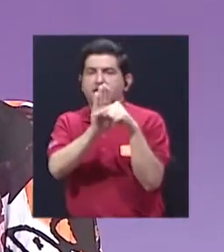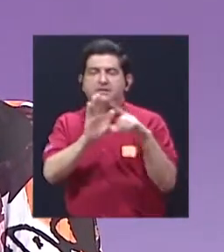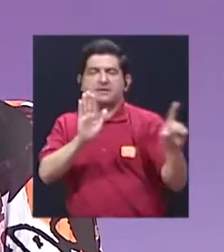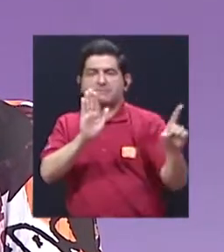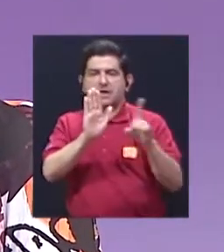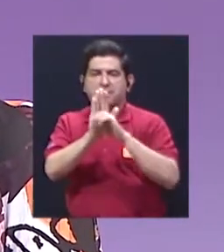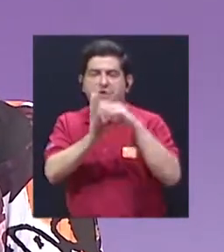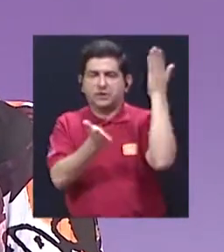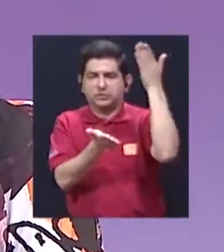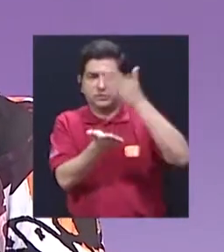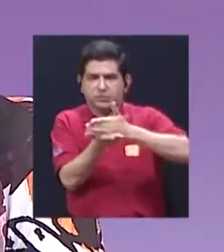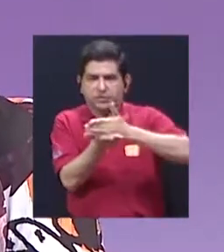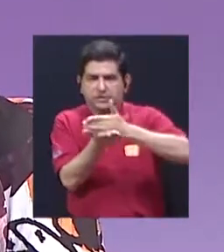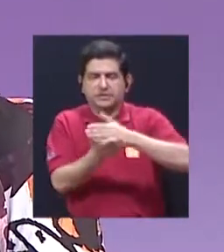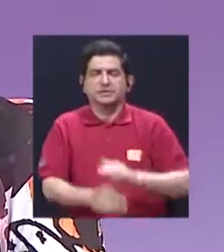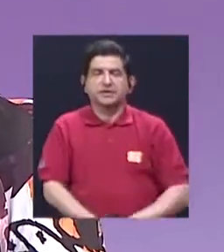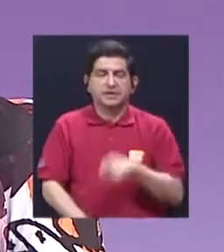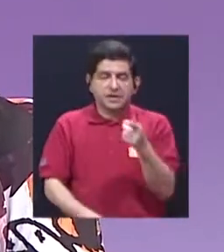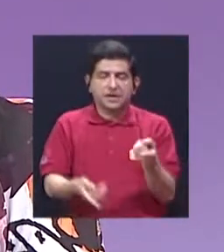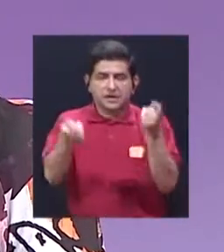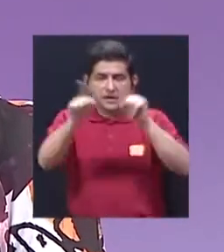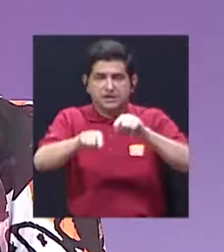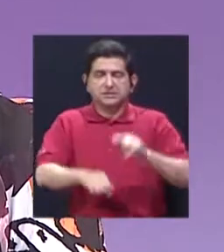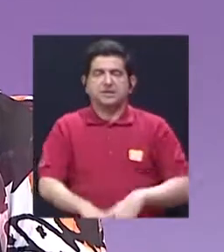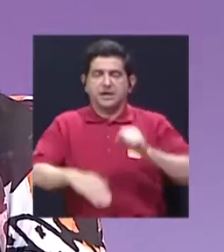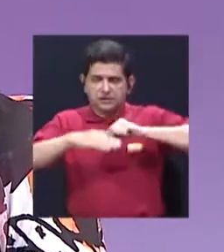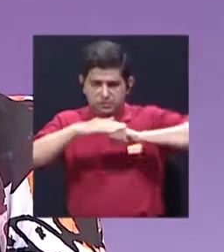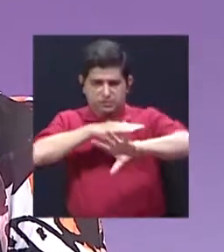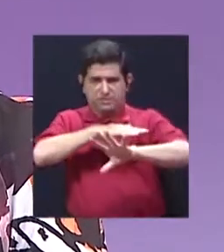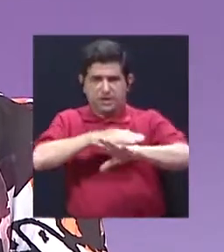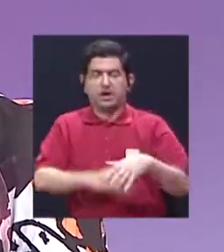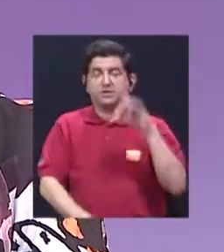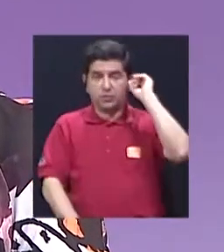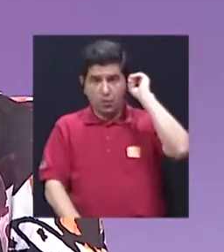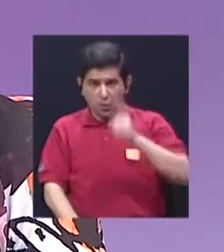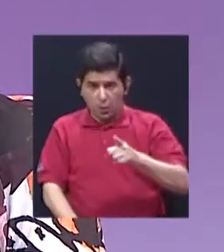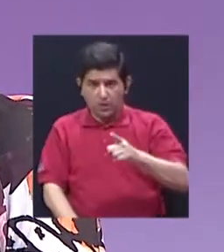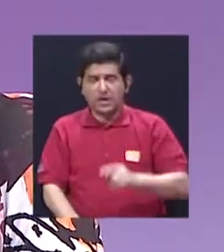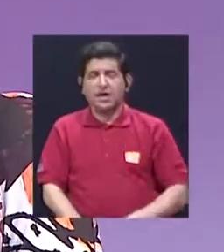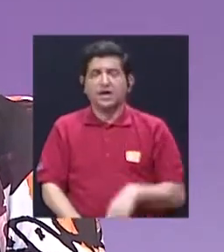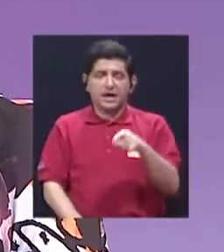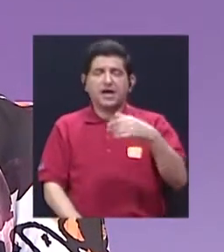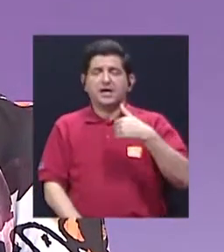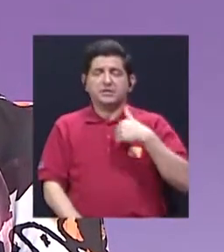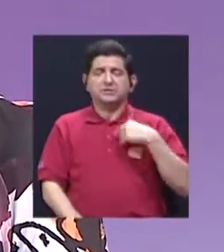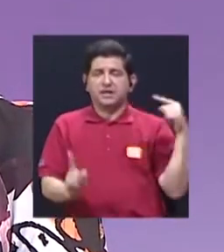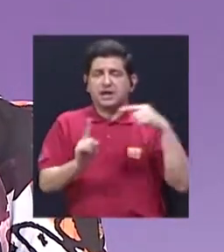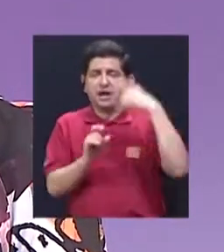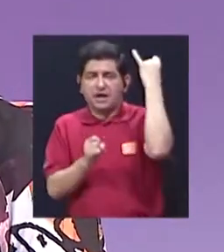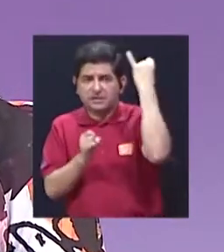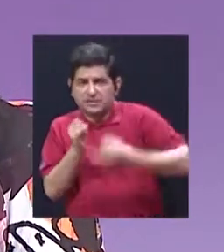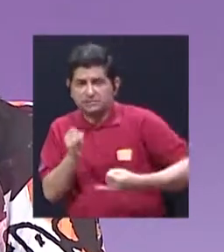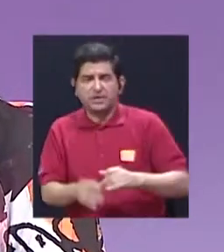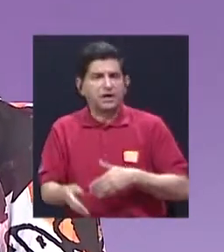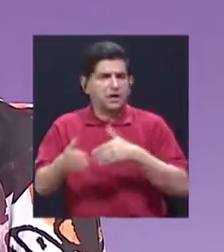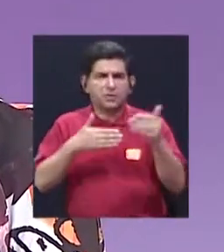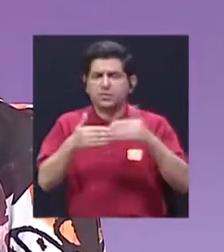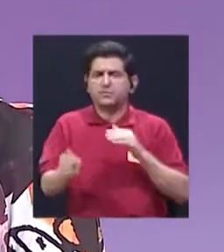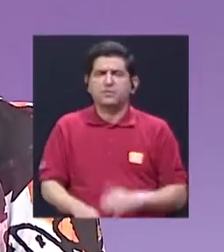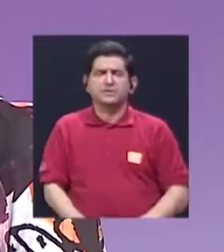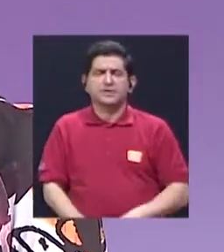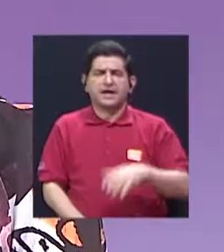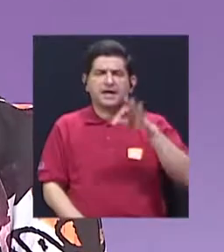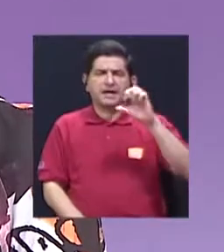derecho a la interrupción de su embarazo, obligándolas a llevarlo a término a pesar de tratarse de